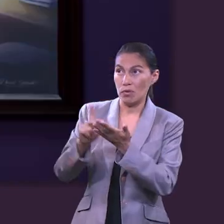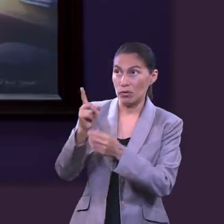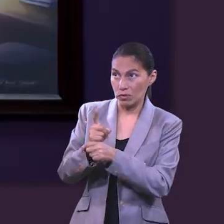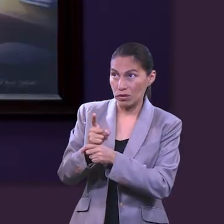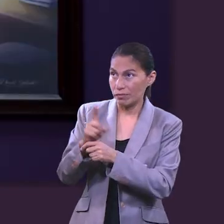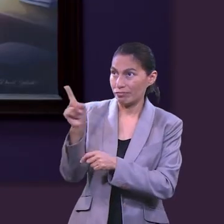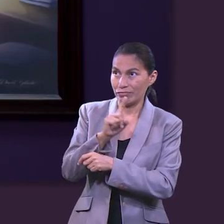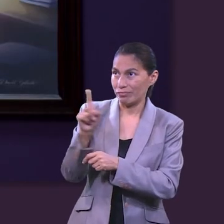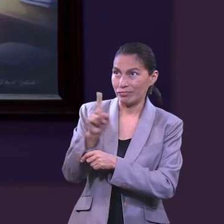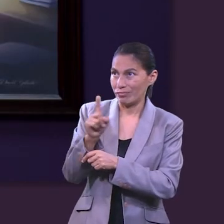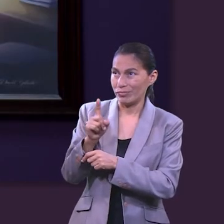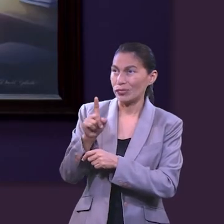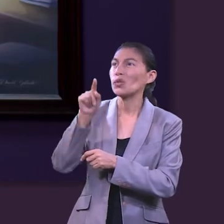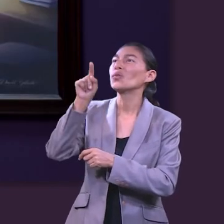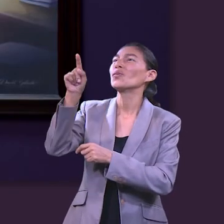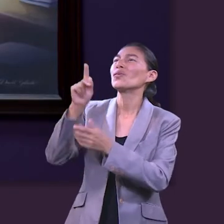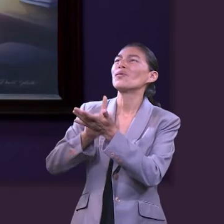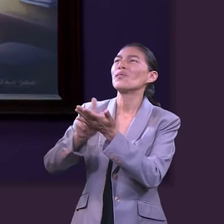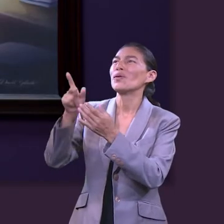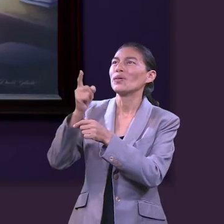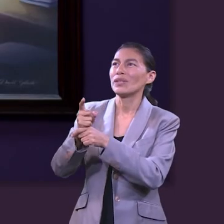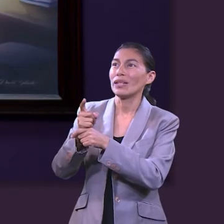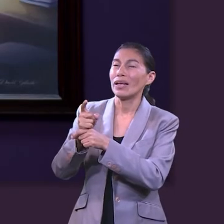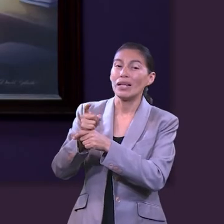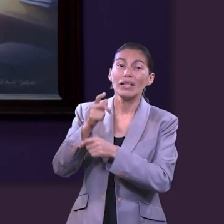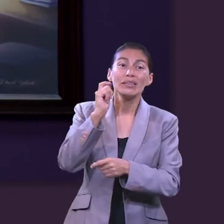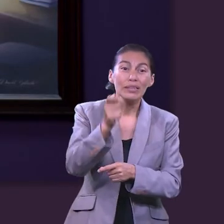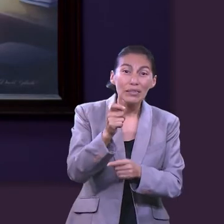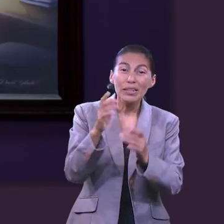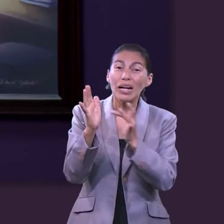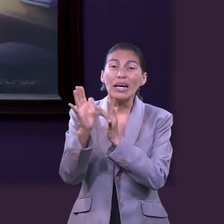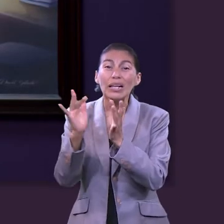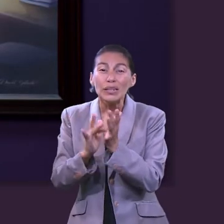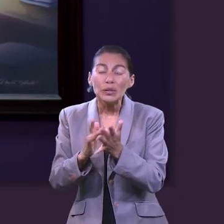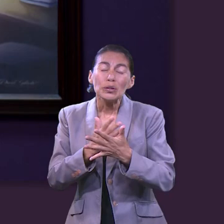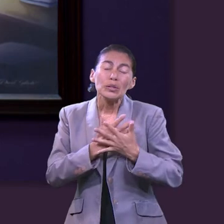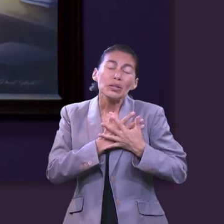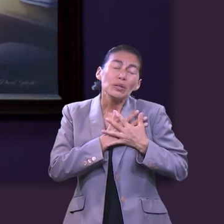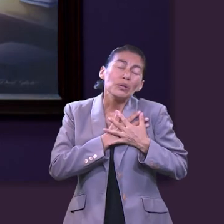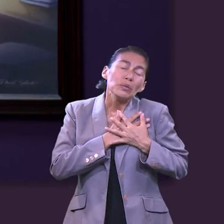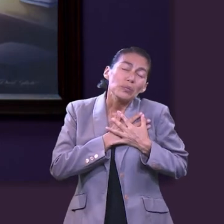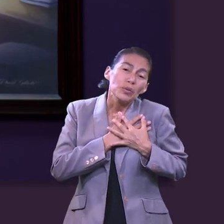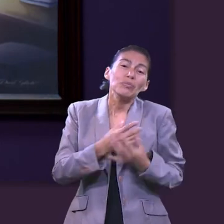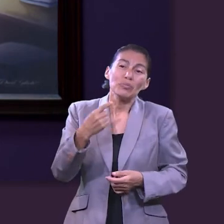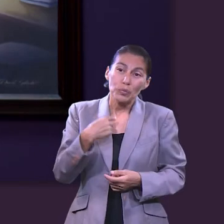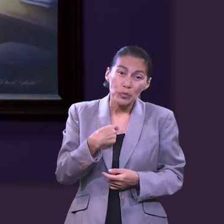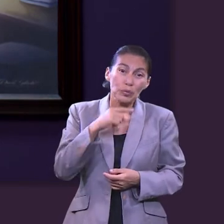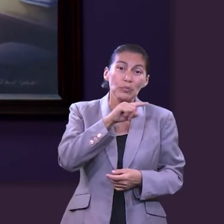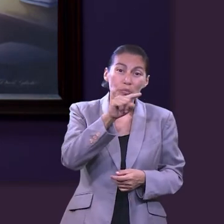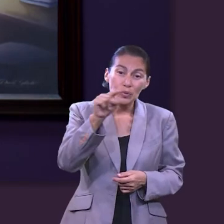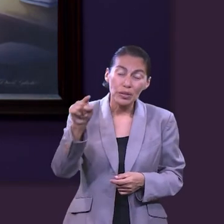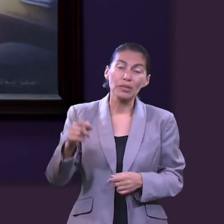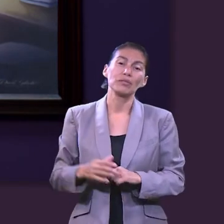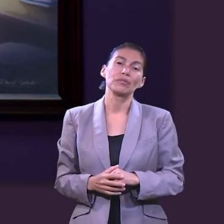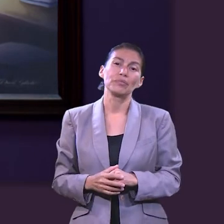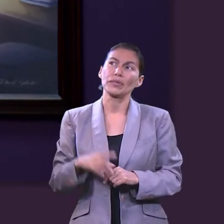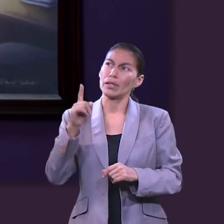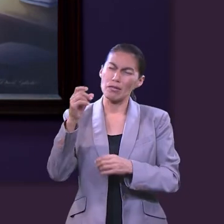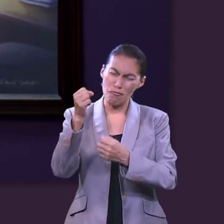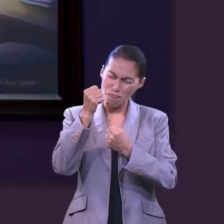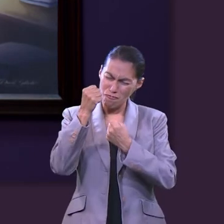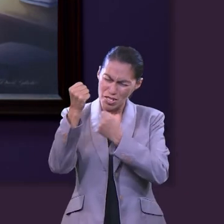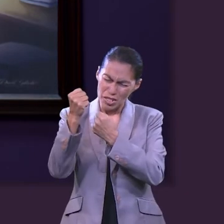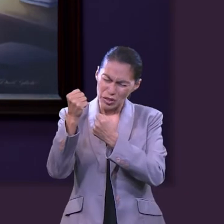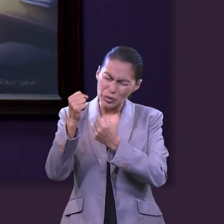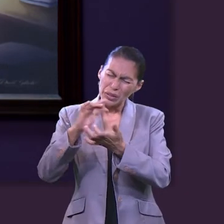no se haga mi voluntad, sino la tuya. entonces vemos el gran amor que él tuvo por nosotros, la fuerza que él